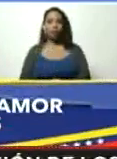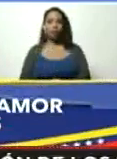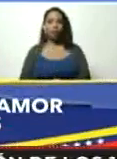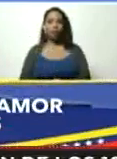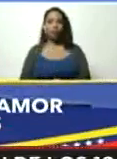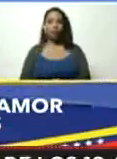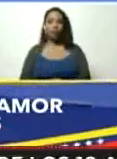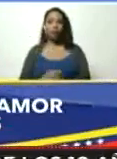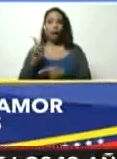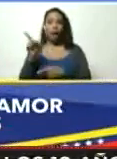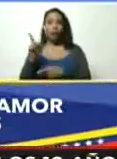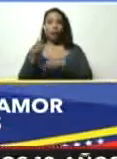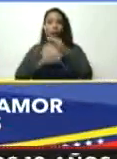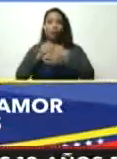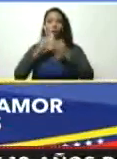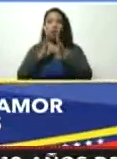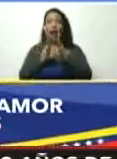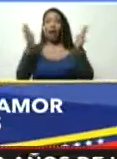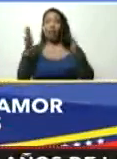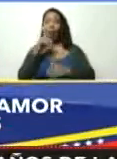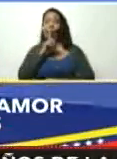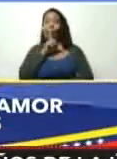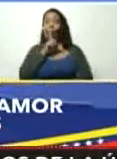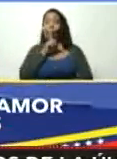gran silencio. Y